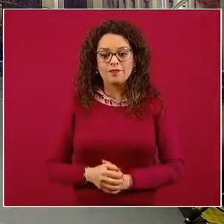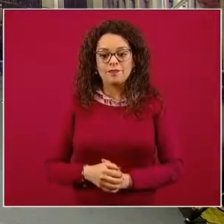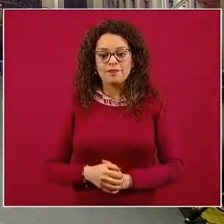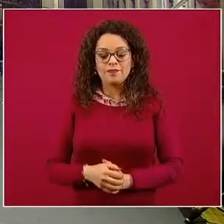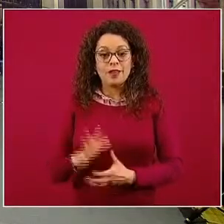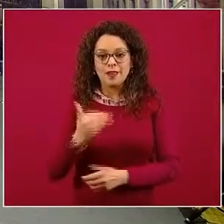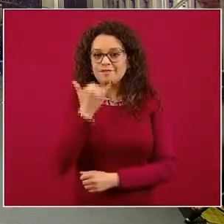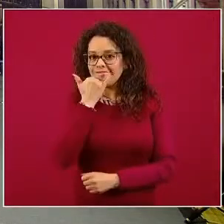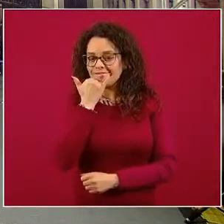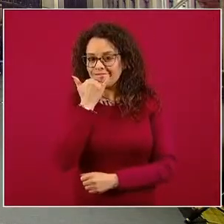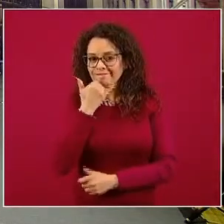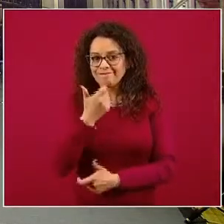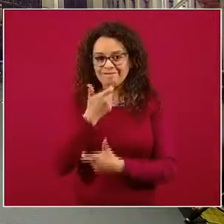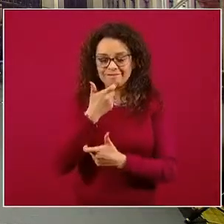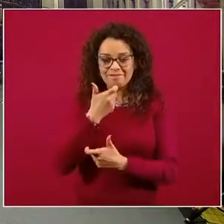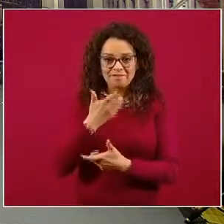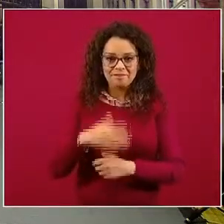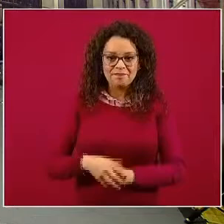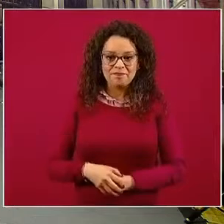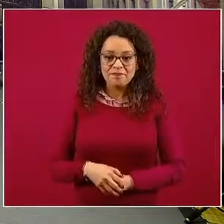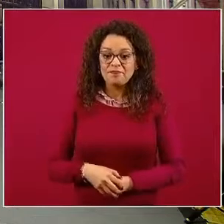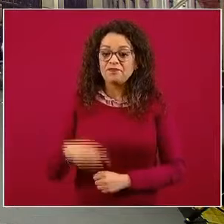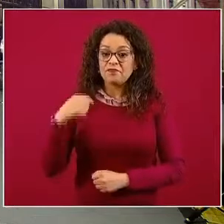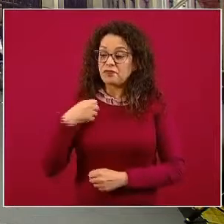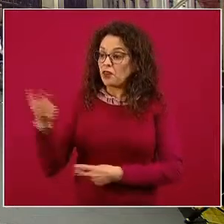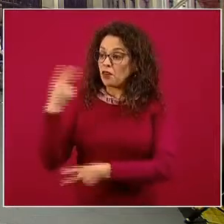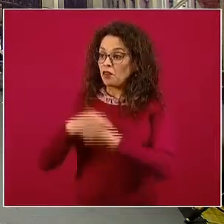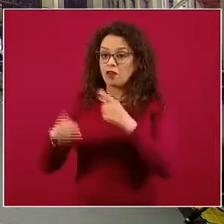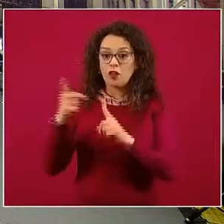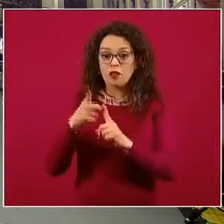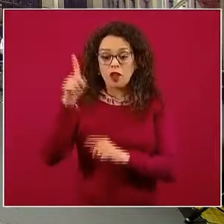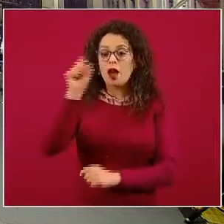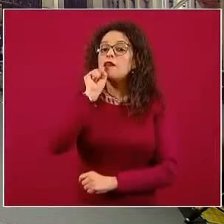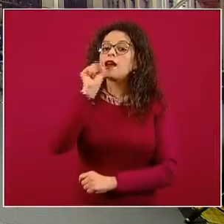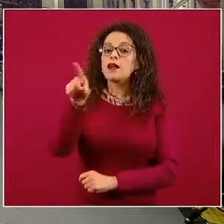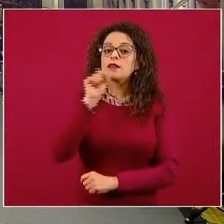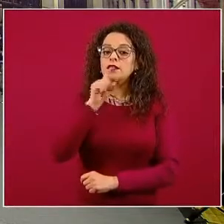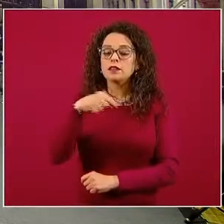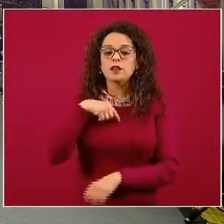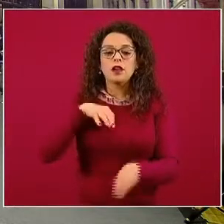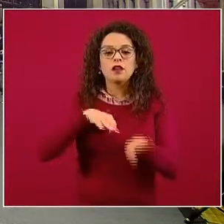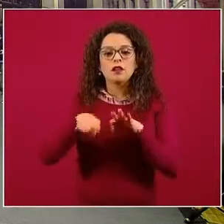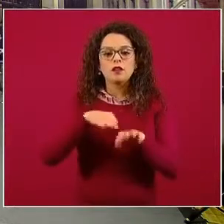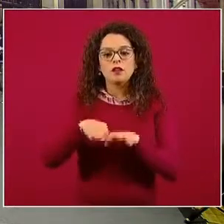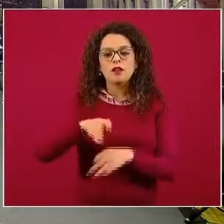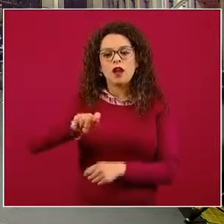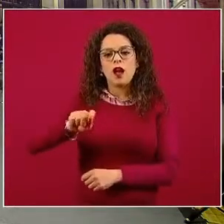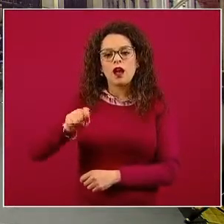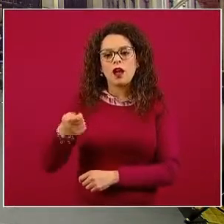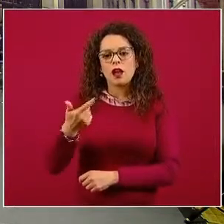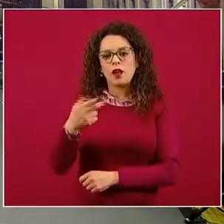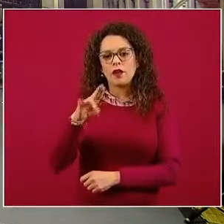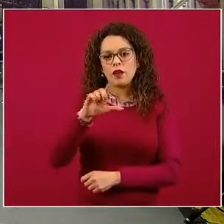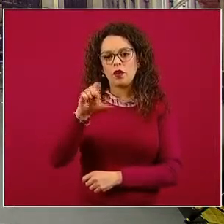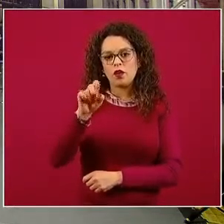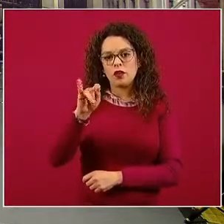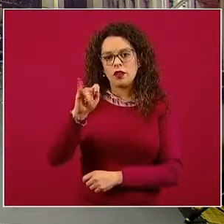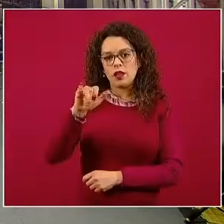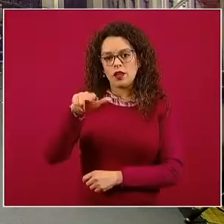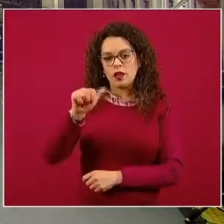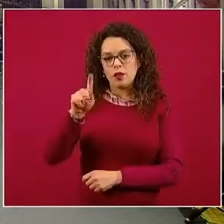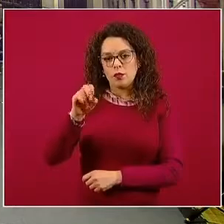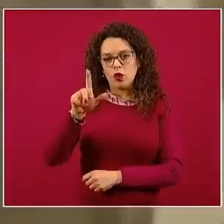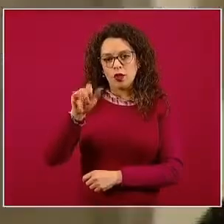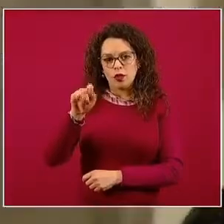Buenas noches, mi nombre es María Luisa Estrada, vengo del estado de Jalisco, soy del canal La Grillotina Política. Tengo dos preguntas, si me